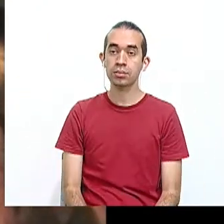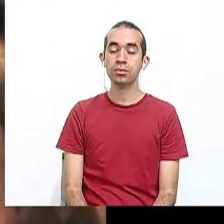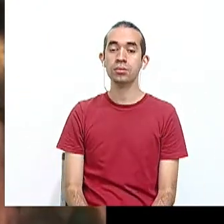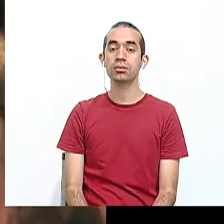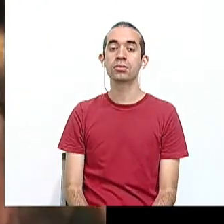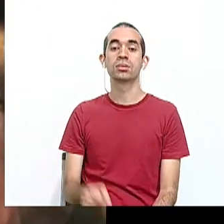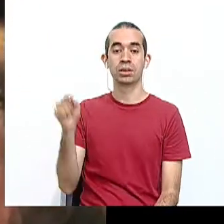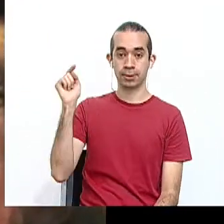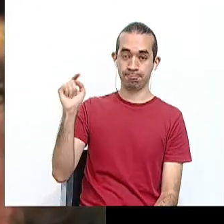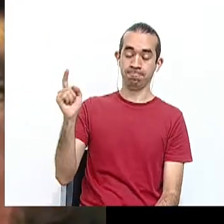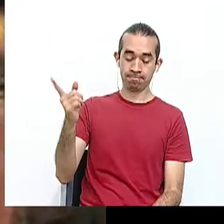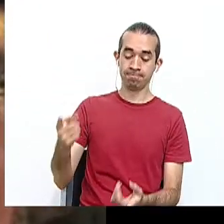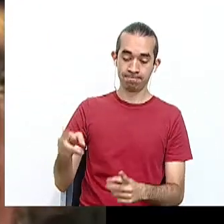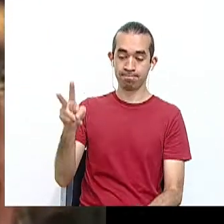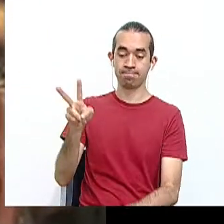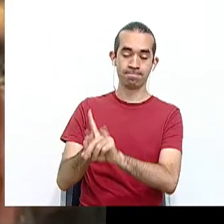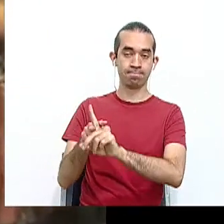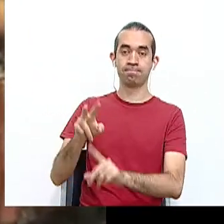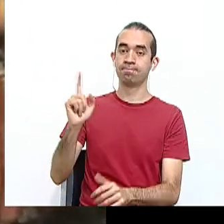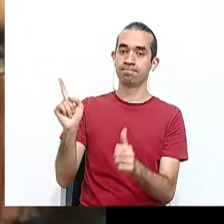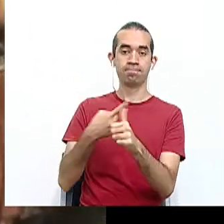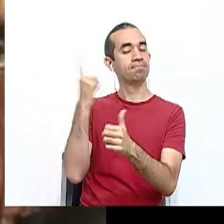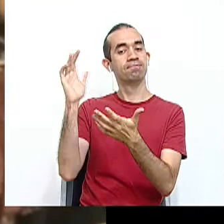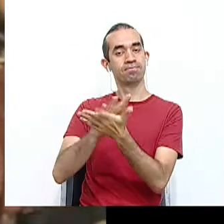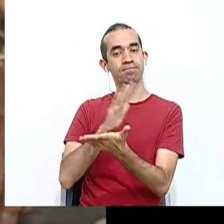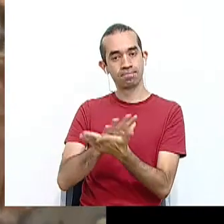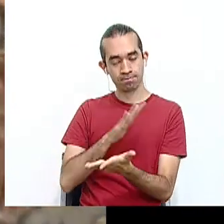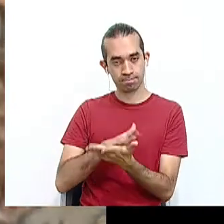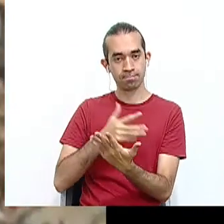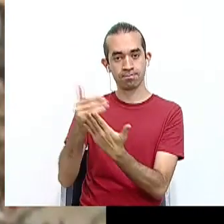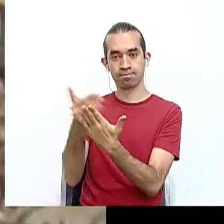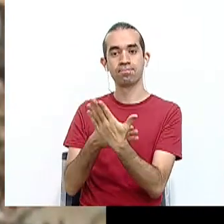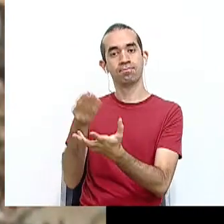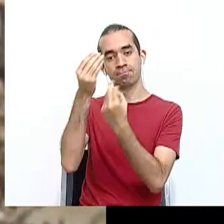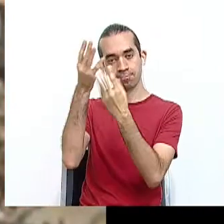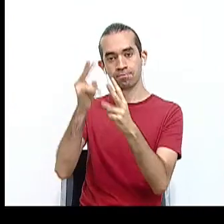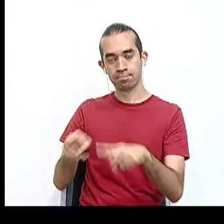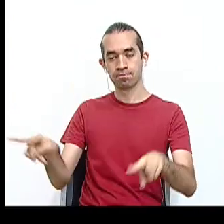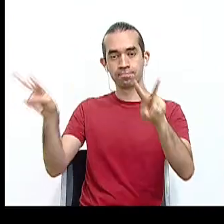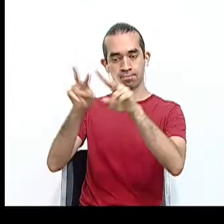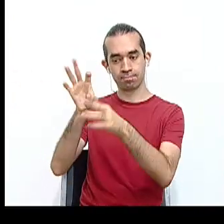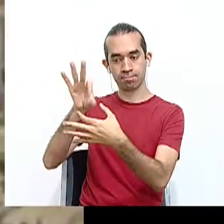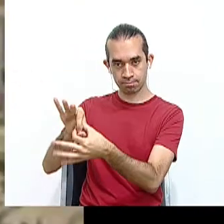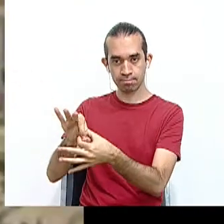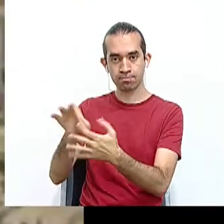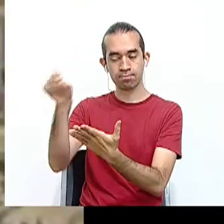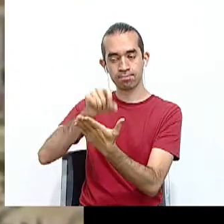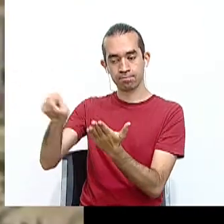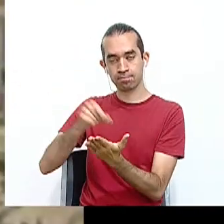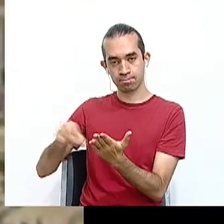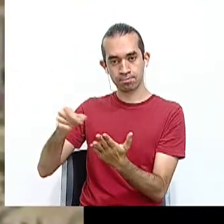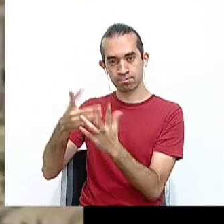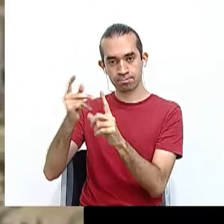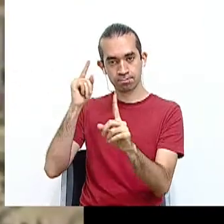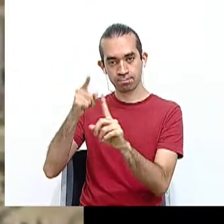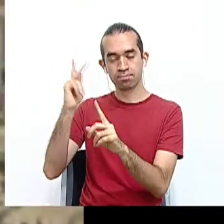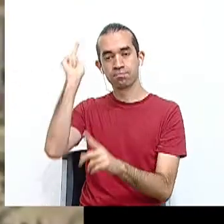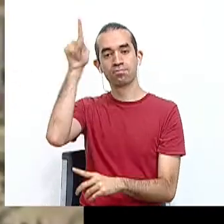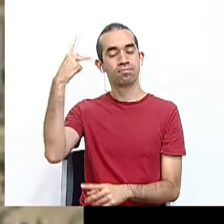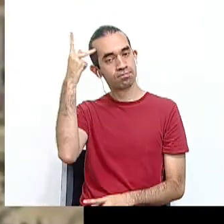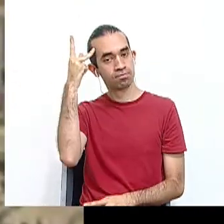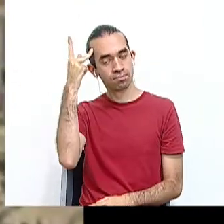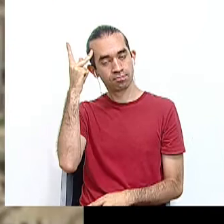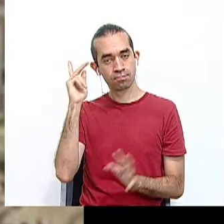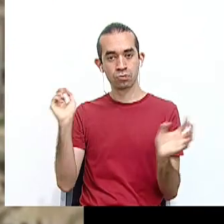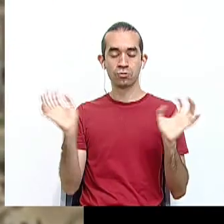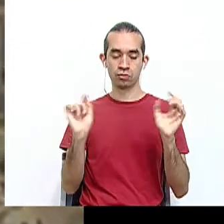Es allí donde aparecen los primeros documentos con cierto valor informativo que eran redactados con un carácter político y, aunque